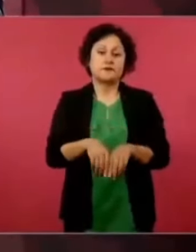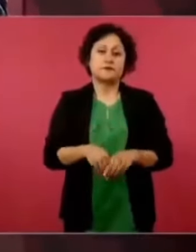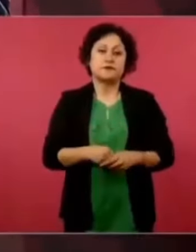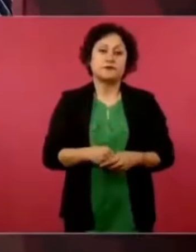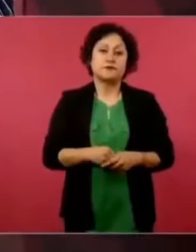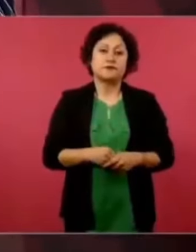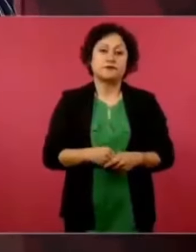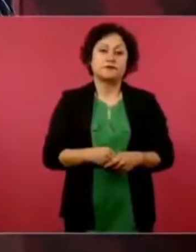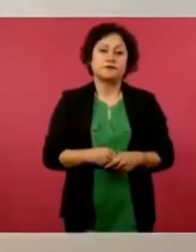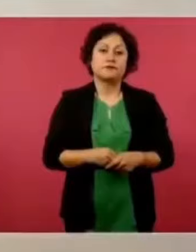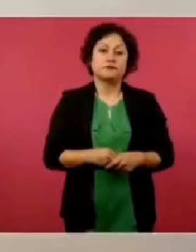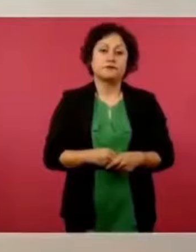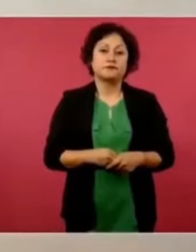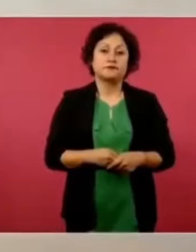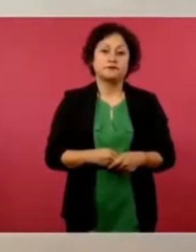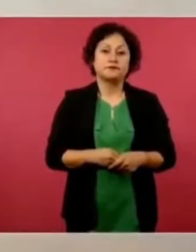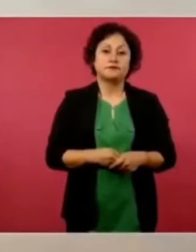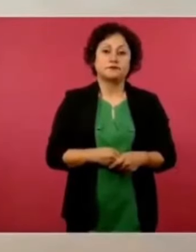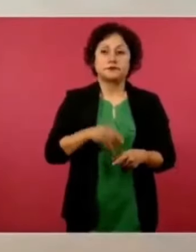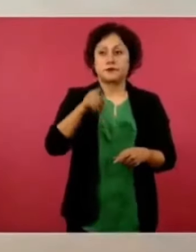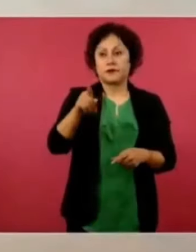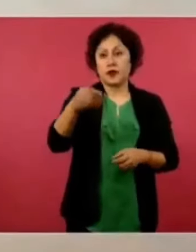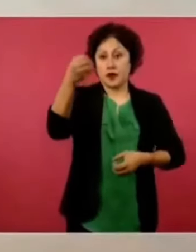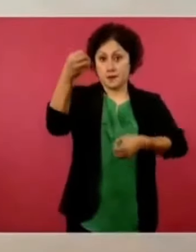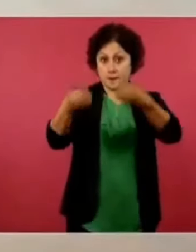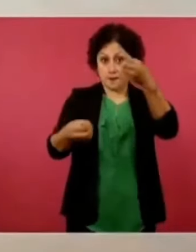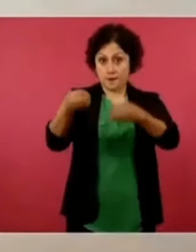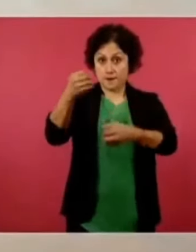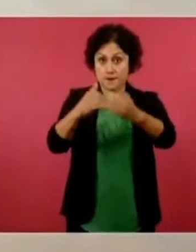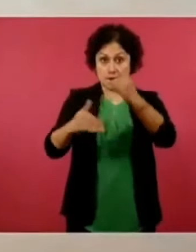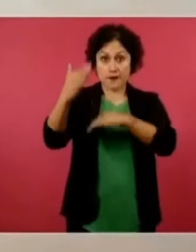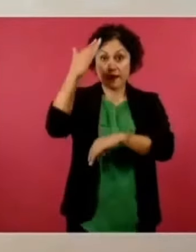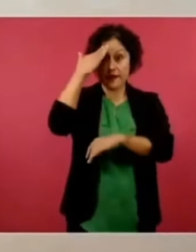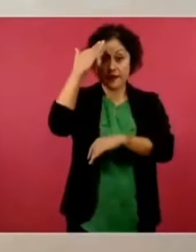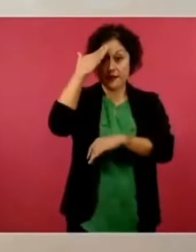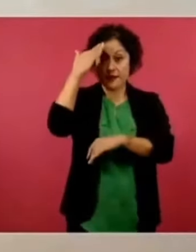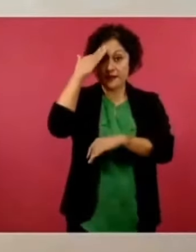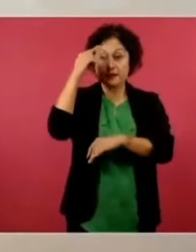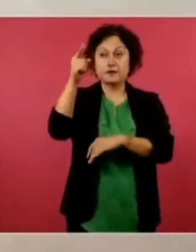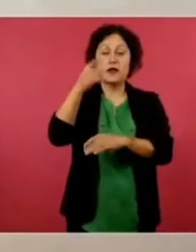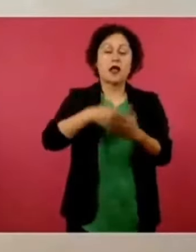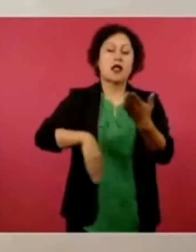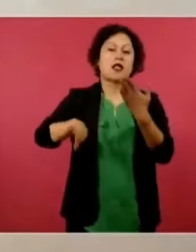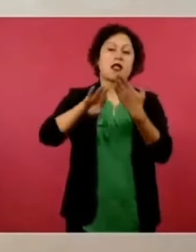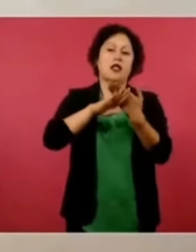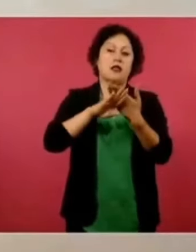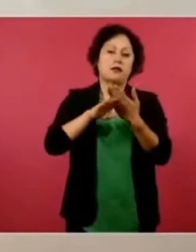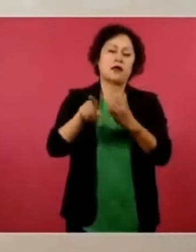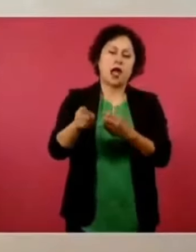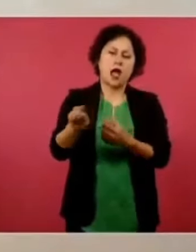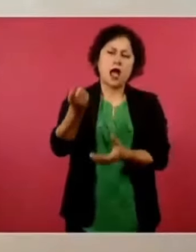en contra los ministros todo el poder judicial con excepciones